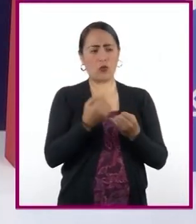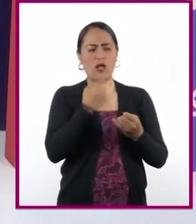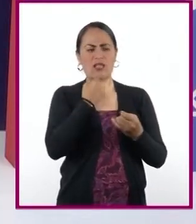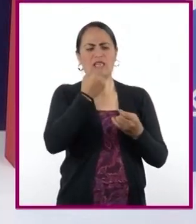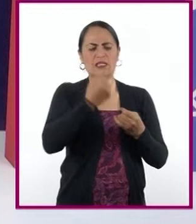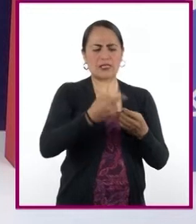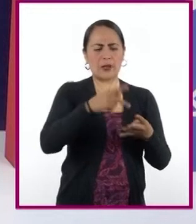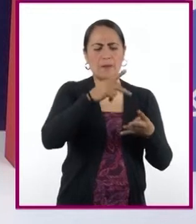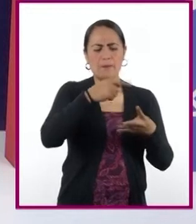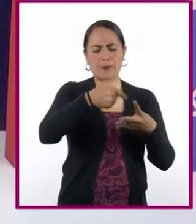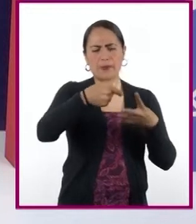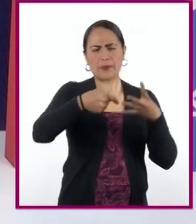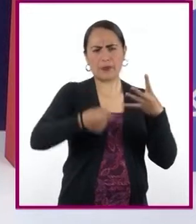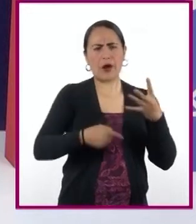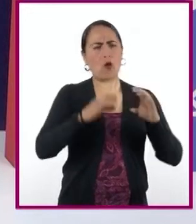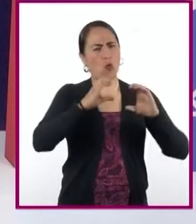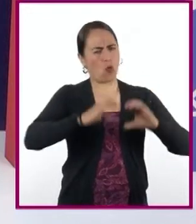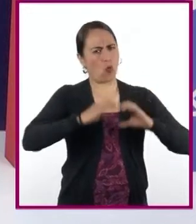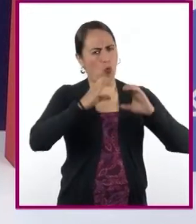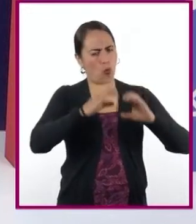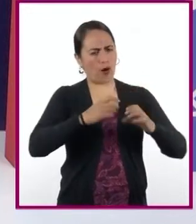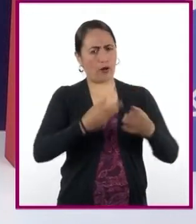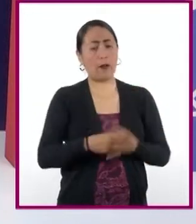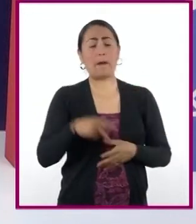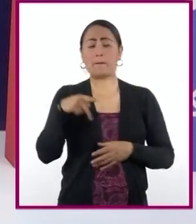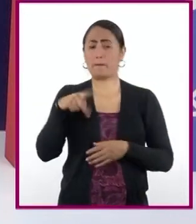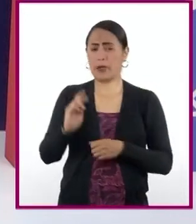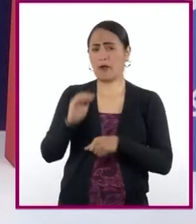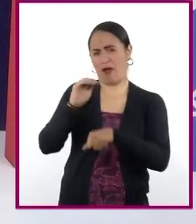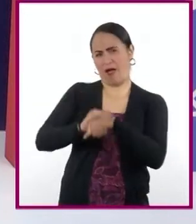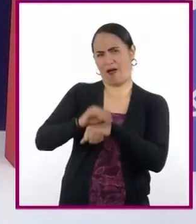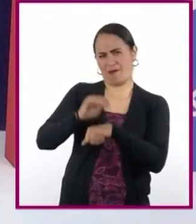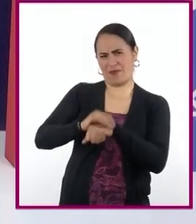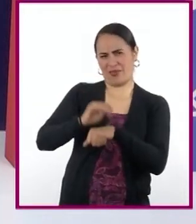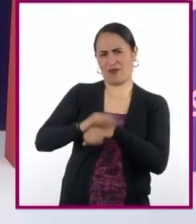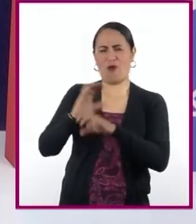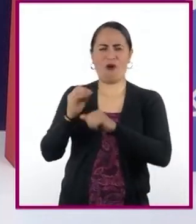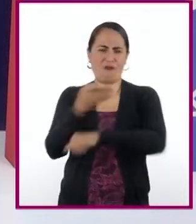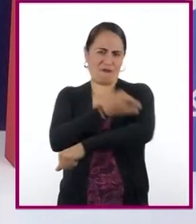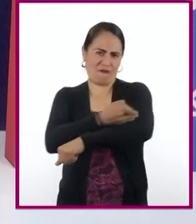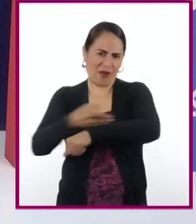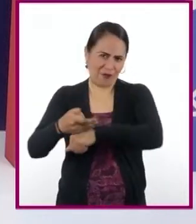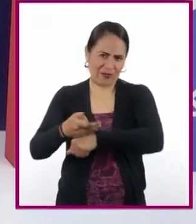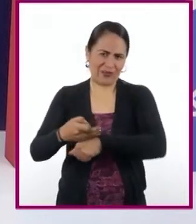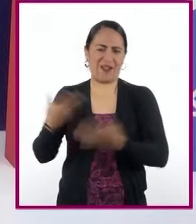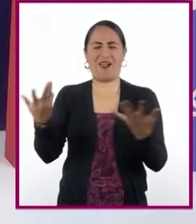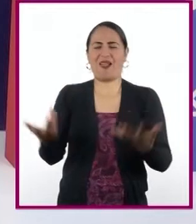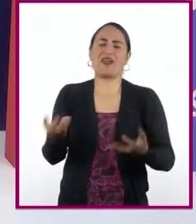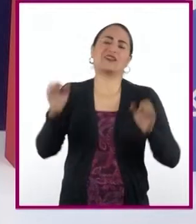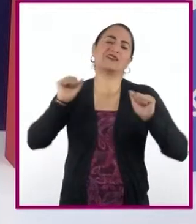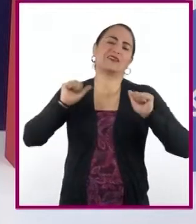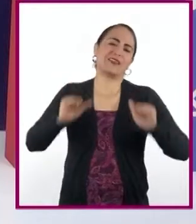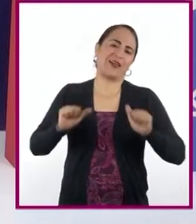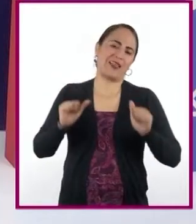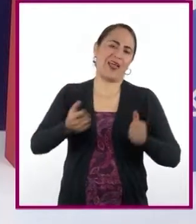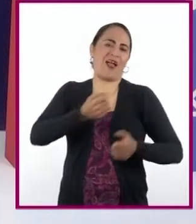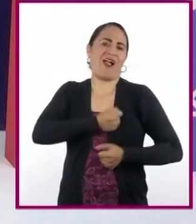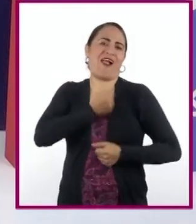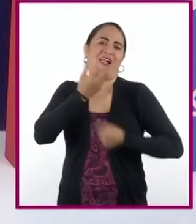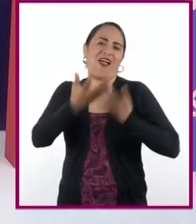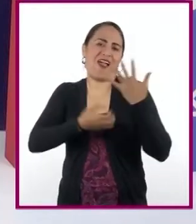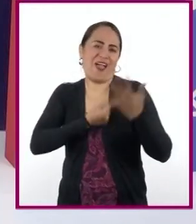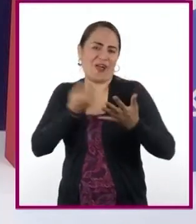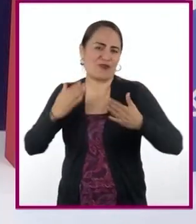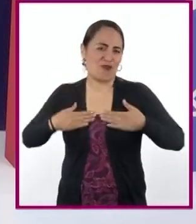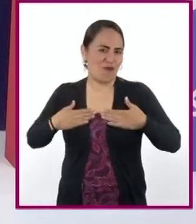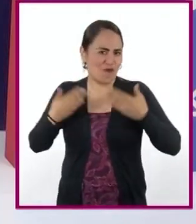y cómo lo decimos. En cambio, cuando nos dirigimos a nuestros amigos o familiares, solemos estar más relajados y tenemos más